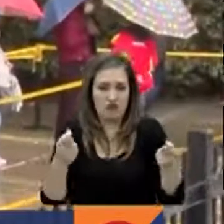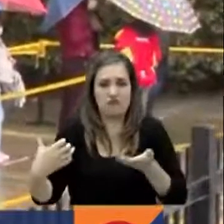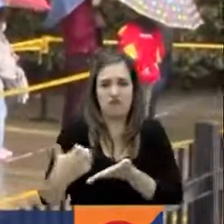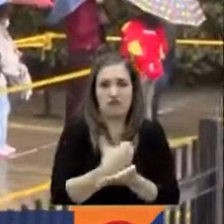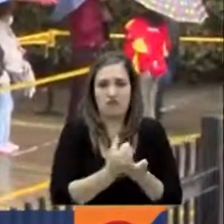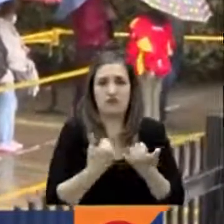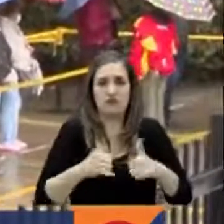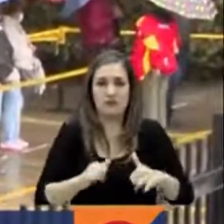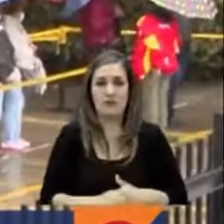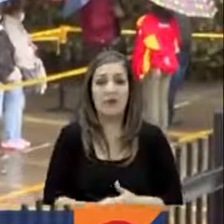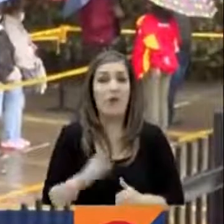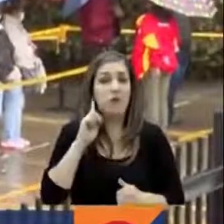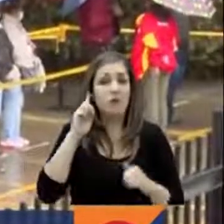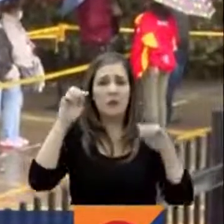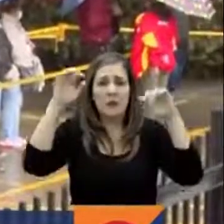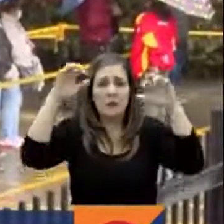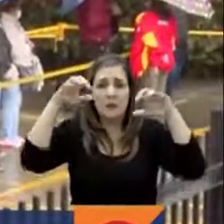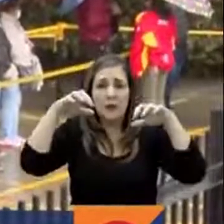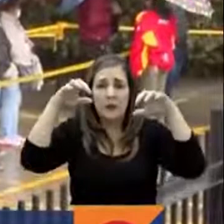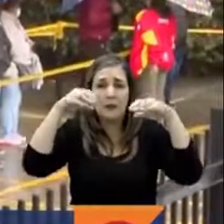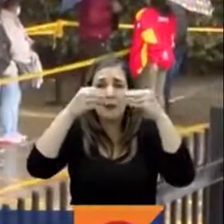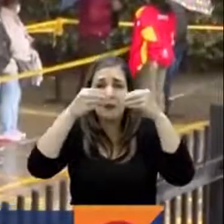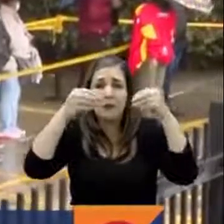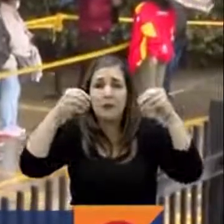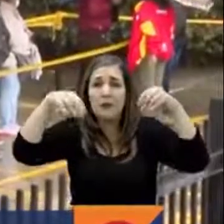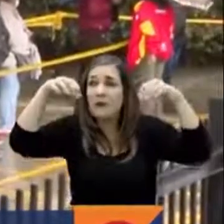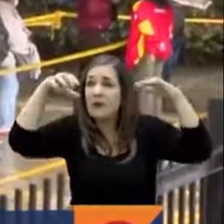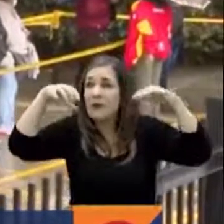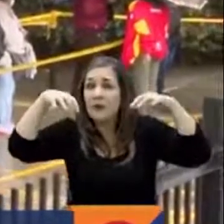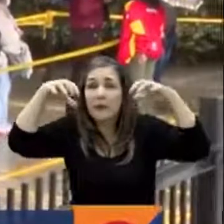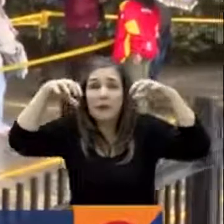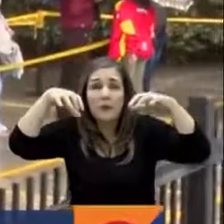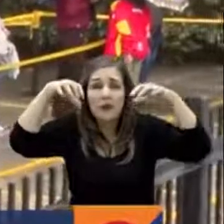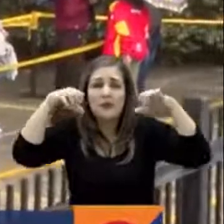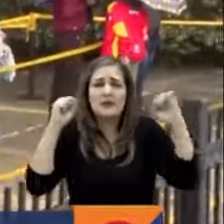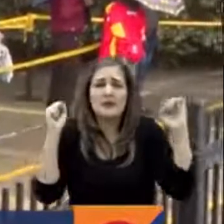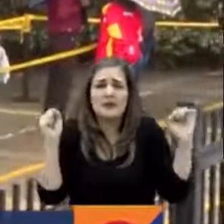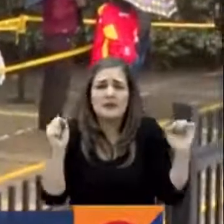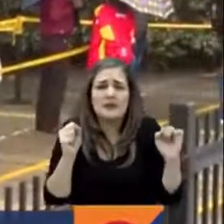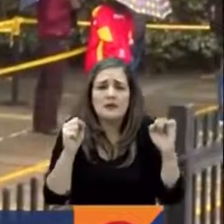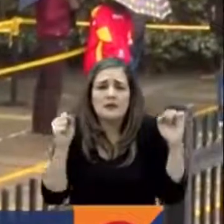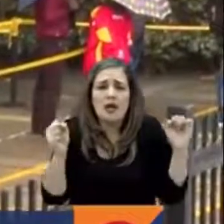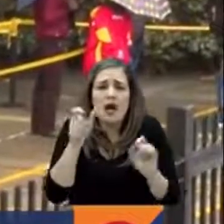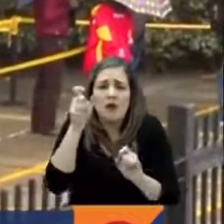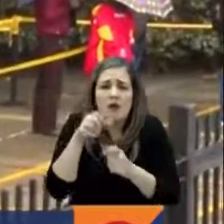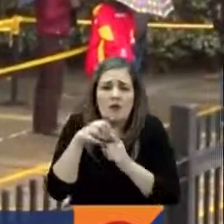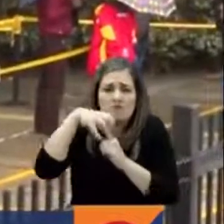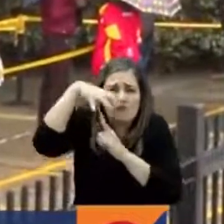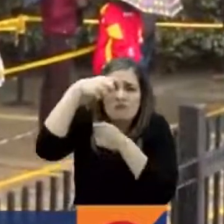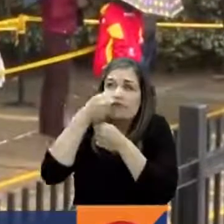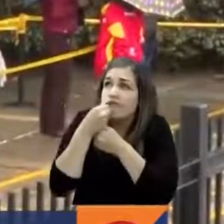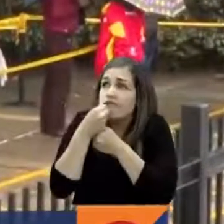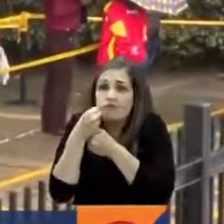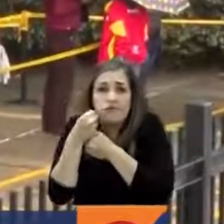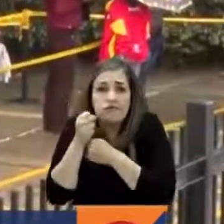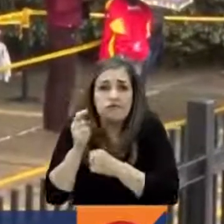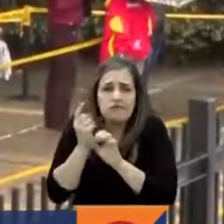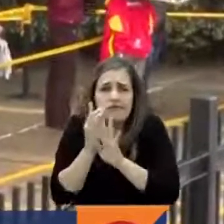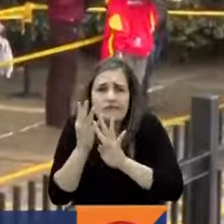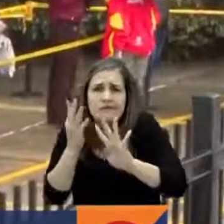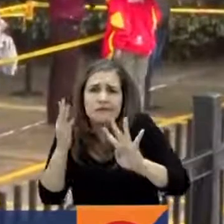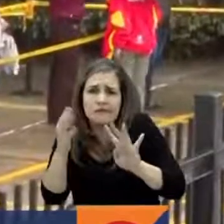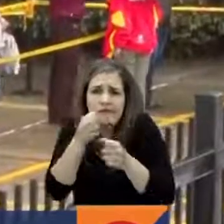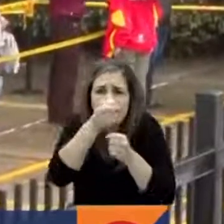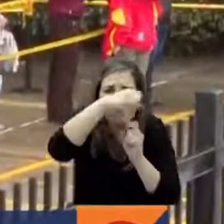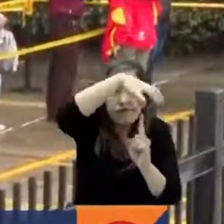hora llovizna en este punto de la ciudad, bastante frío. Vemos a los ciudadanos pues con sus paraguas, en este caso haciendo las